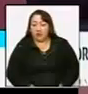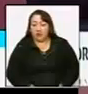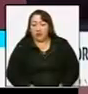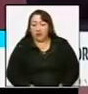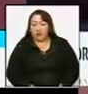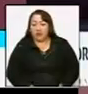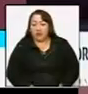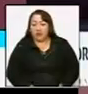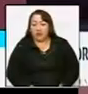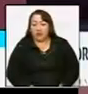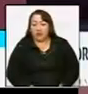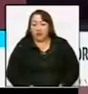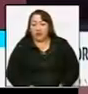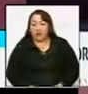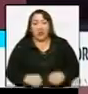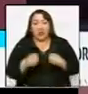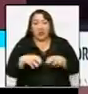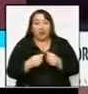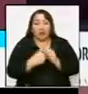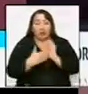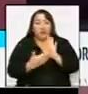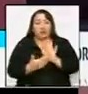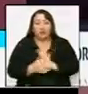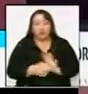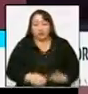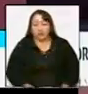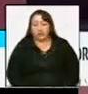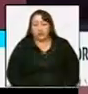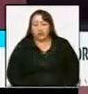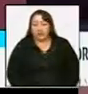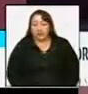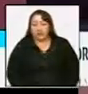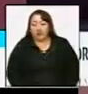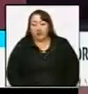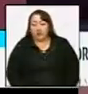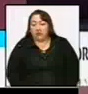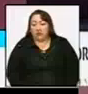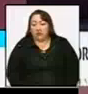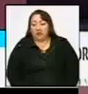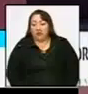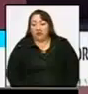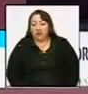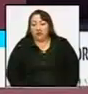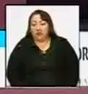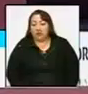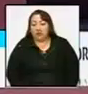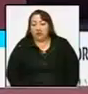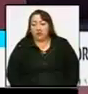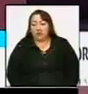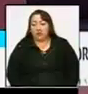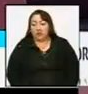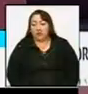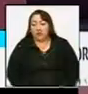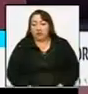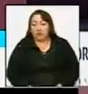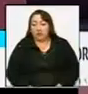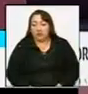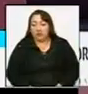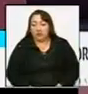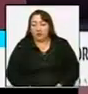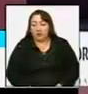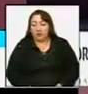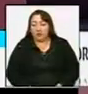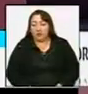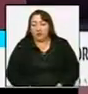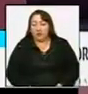renuncia solamente al partido debe ser más que suficiente con presentarla. A ver, señora Lamayo, si me deja terminar y no me interrumpe tanto. Entonces